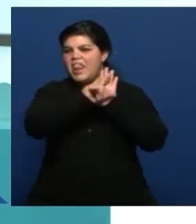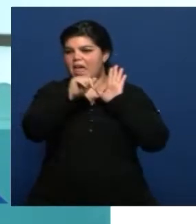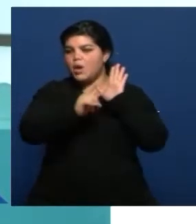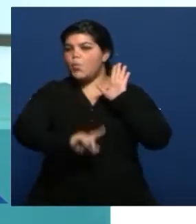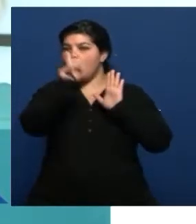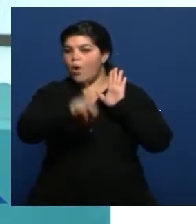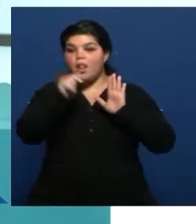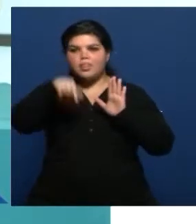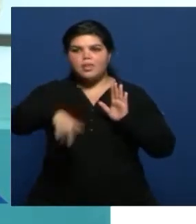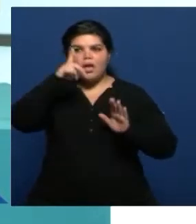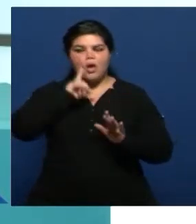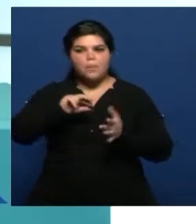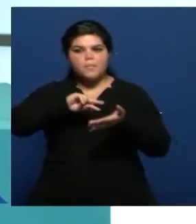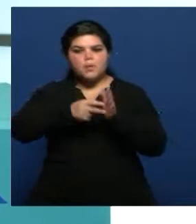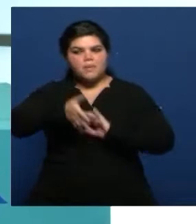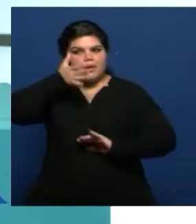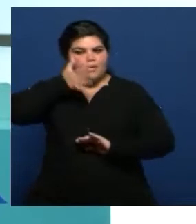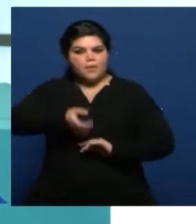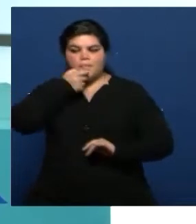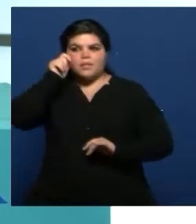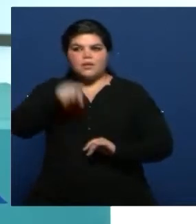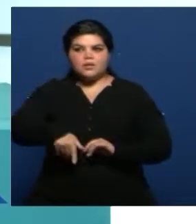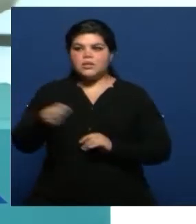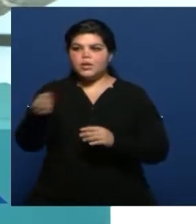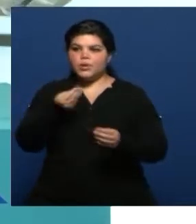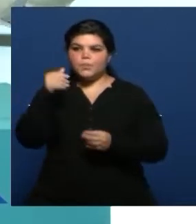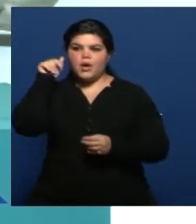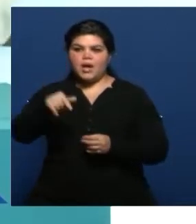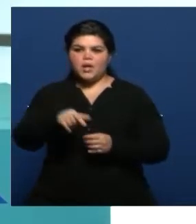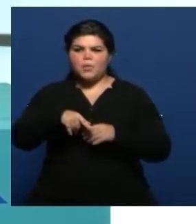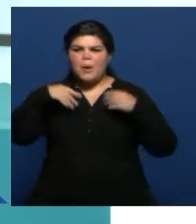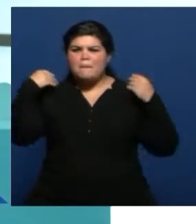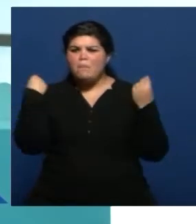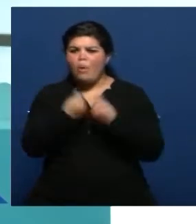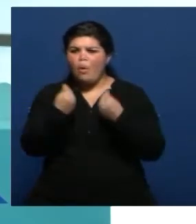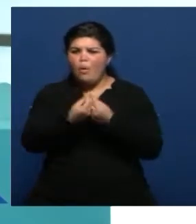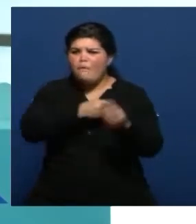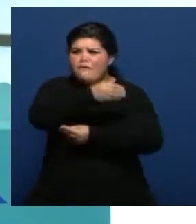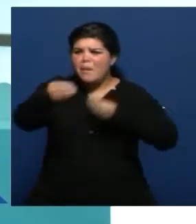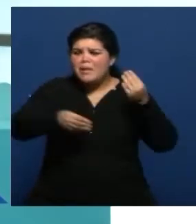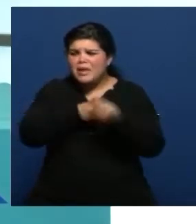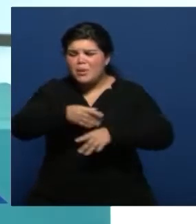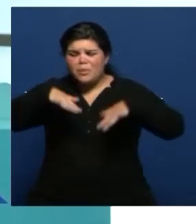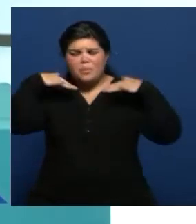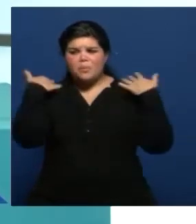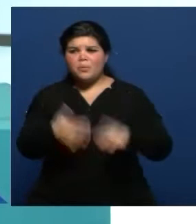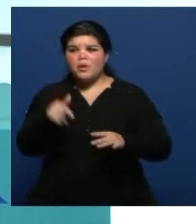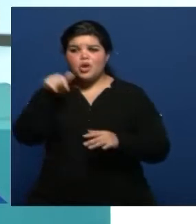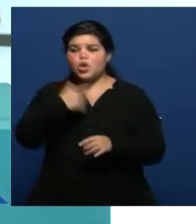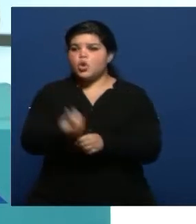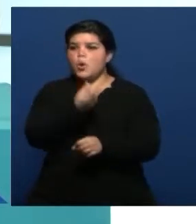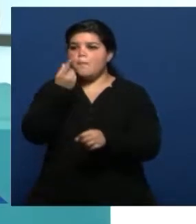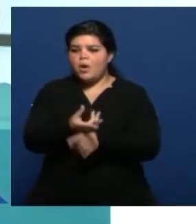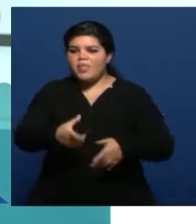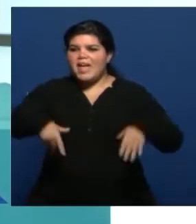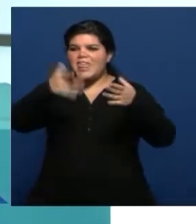tenemos un verdadero problema en la provincia de Mendoza y es que son muchísimas las familias que no pueden acceder a tener una garrafa